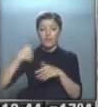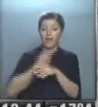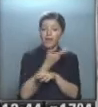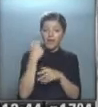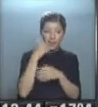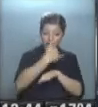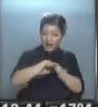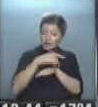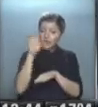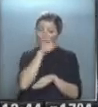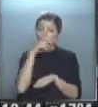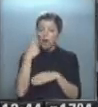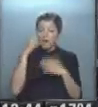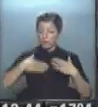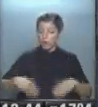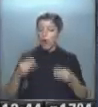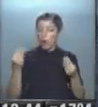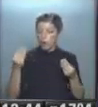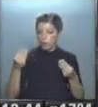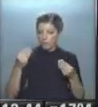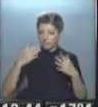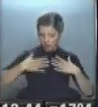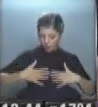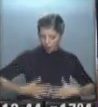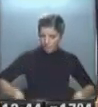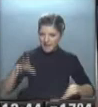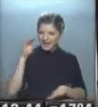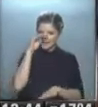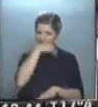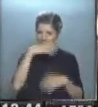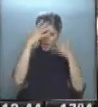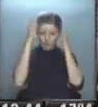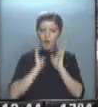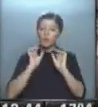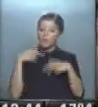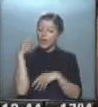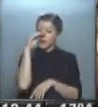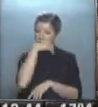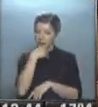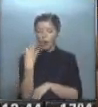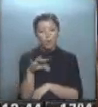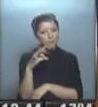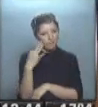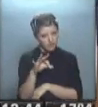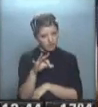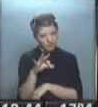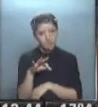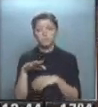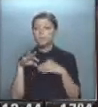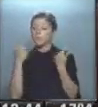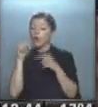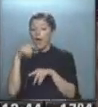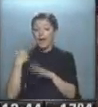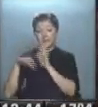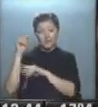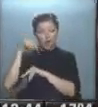están obligadas a vestir la abaya, un largo traje negro y un velo del mismo color. A pesar de que los gobernantes